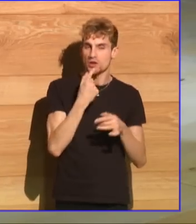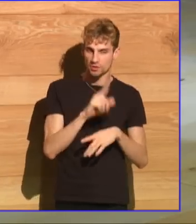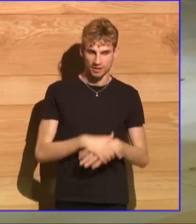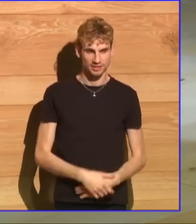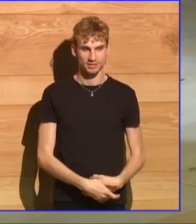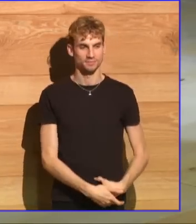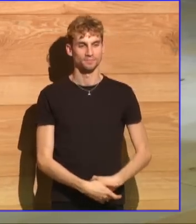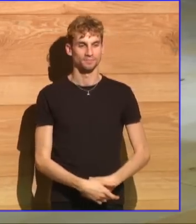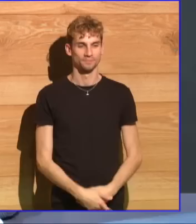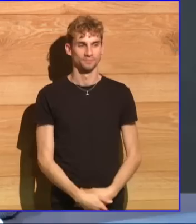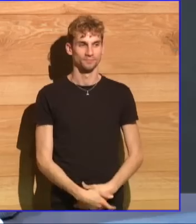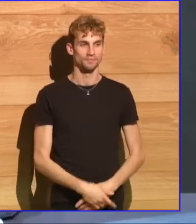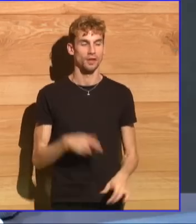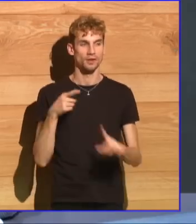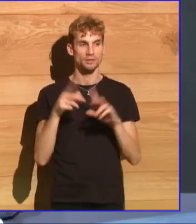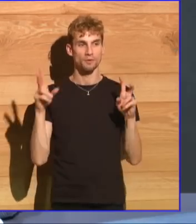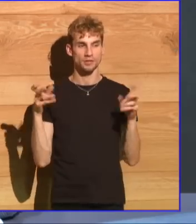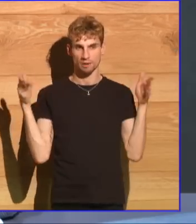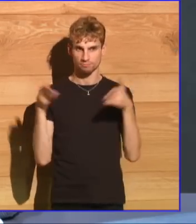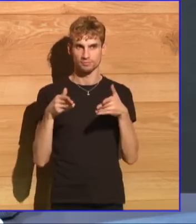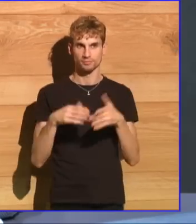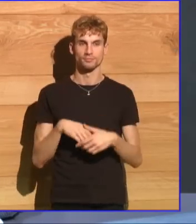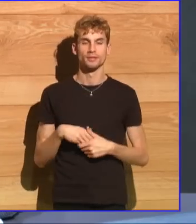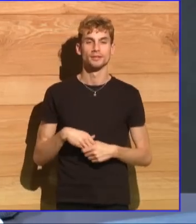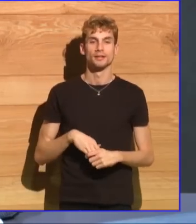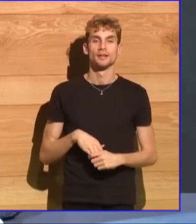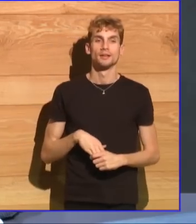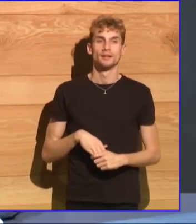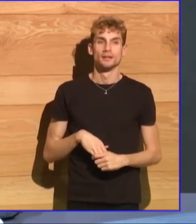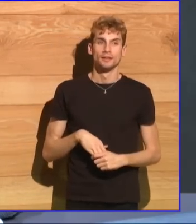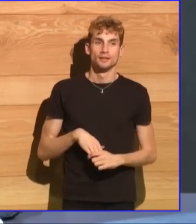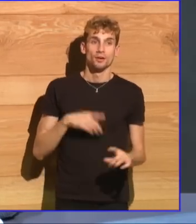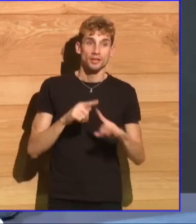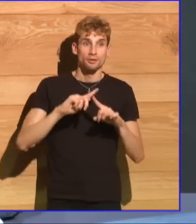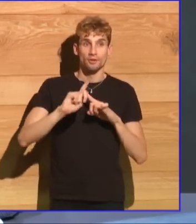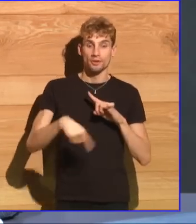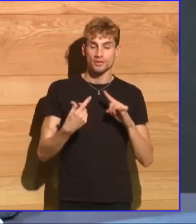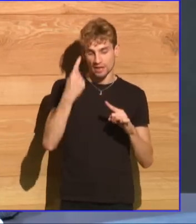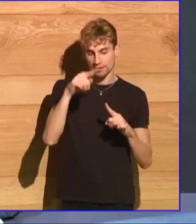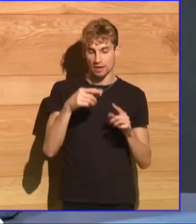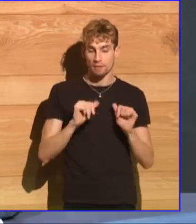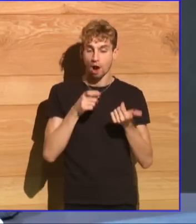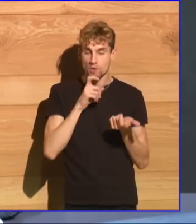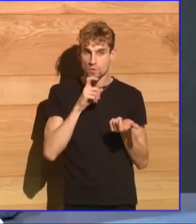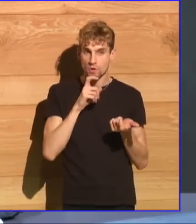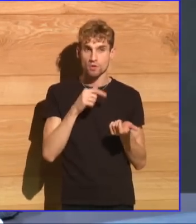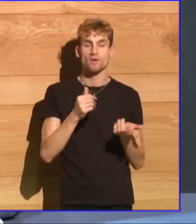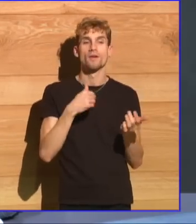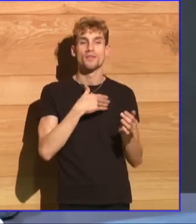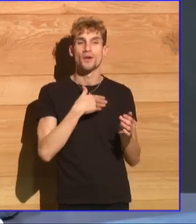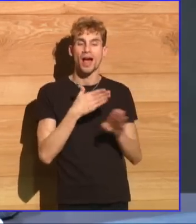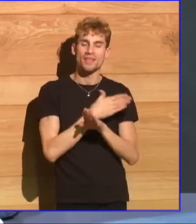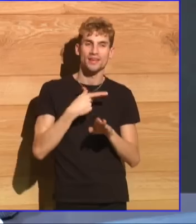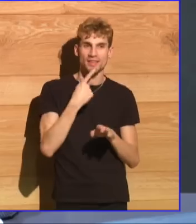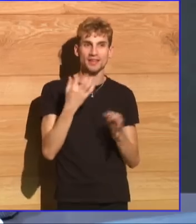me dio, qué abrazo. Para ubicar el tema, Está que quedando Juan genial. pueda rematar Sí. y que sepamos al día siguiente de dónde partimos, Vale. quería recordar que